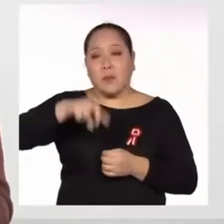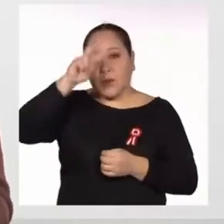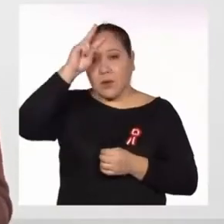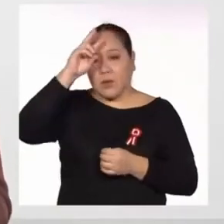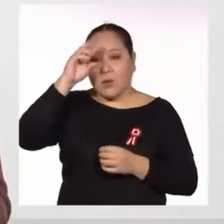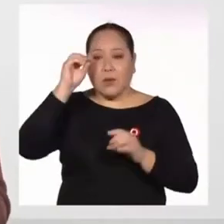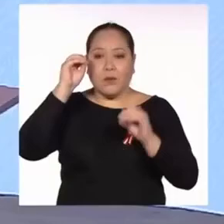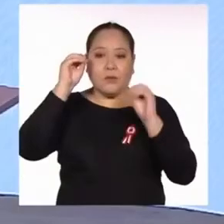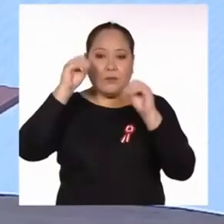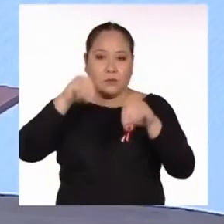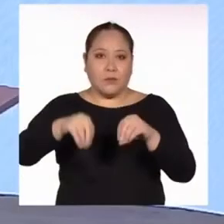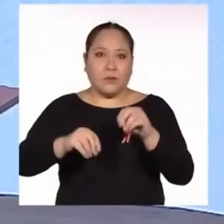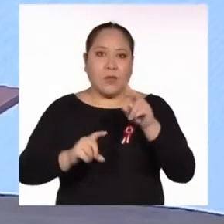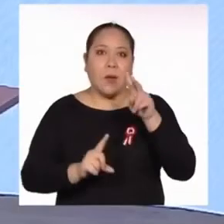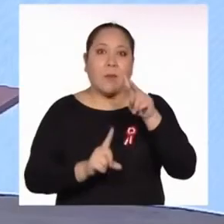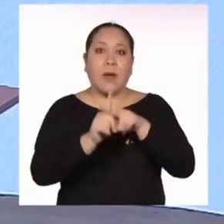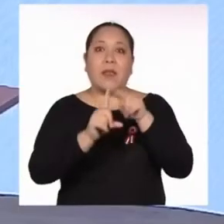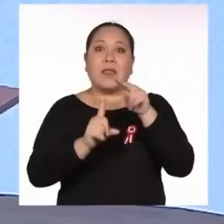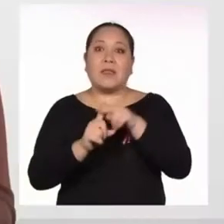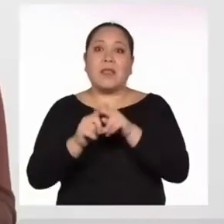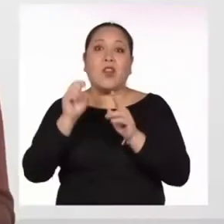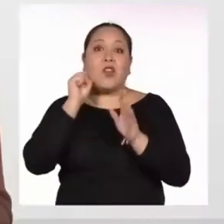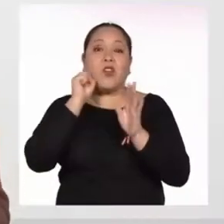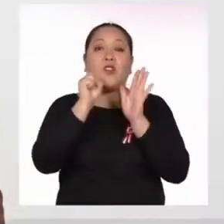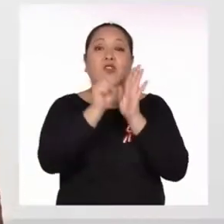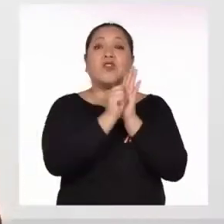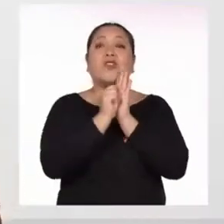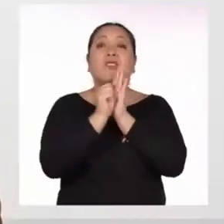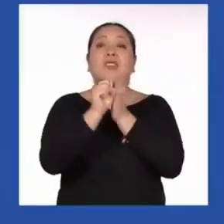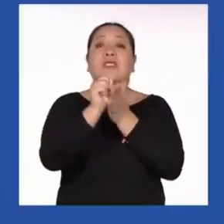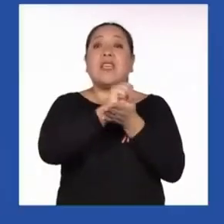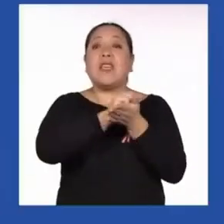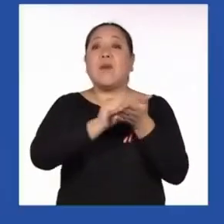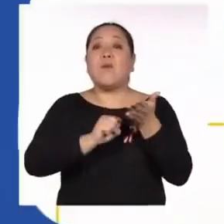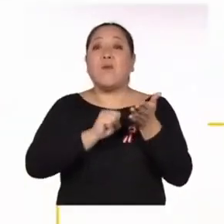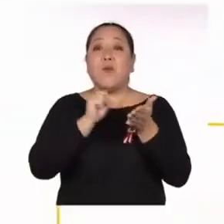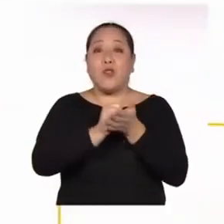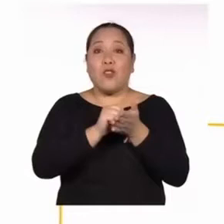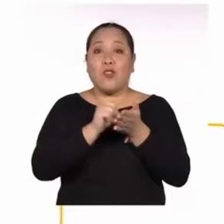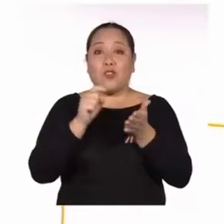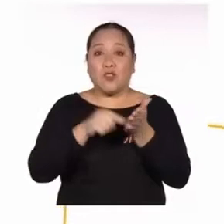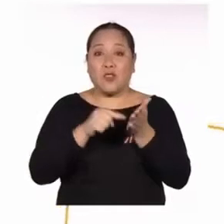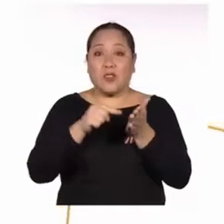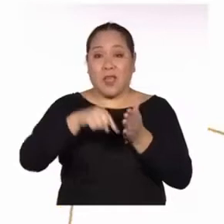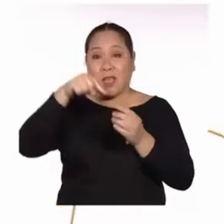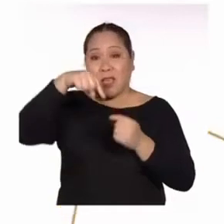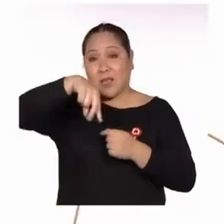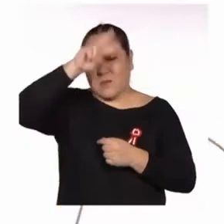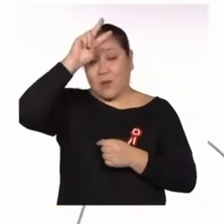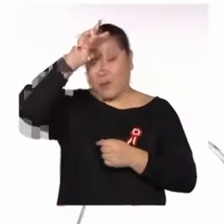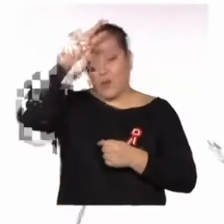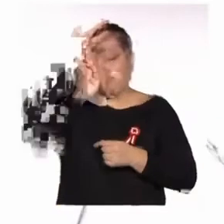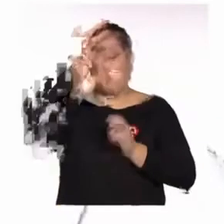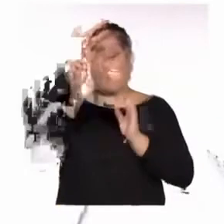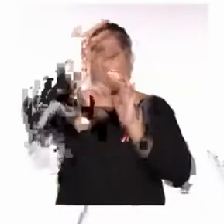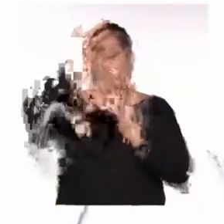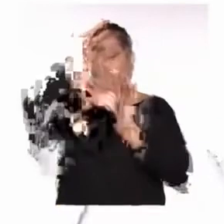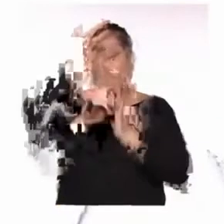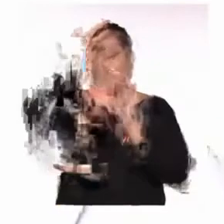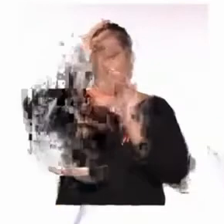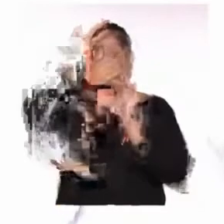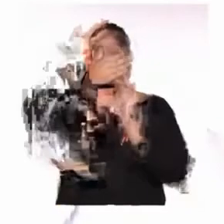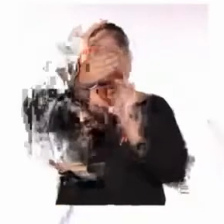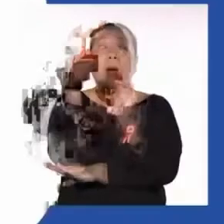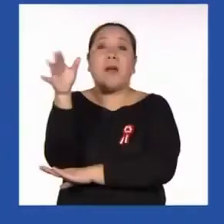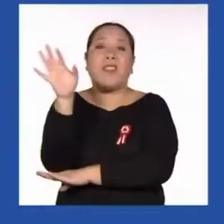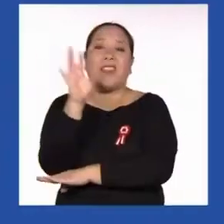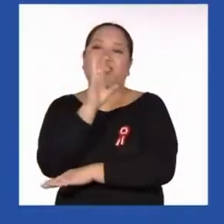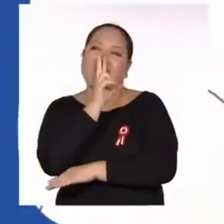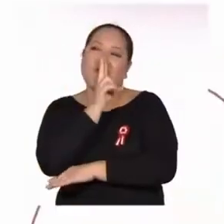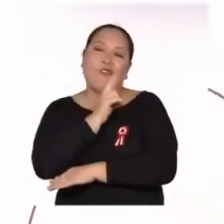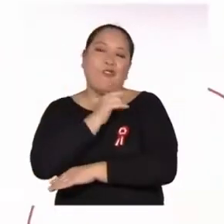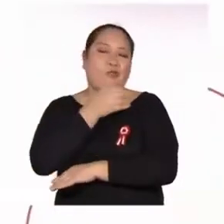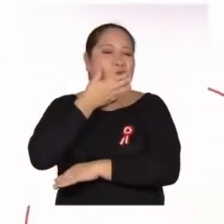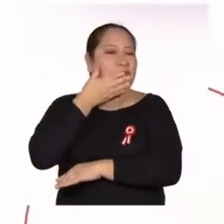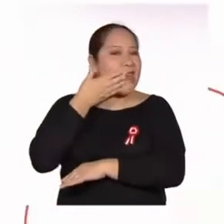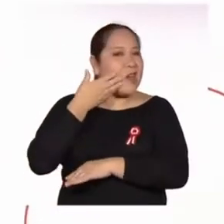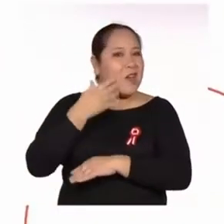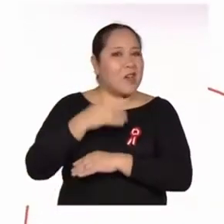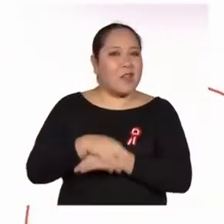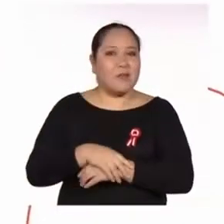símbolos patrios qué les parece si lo repasamos tenemos la bandera la rojiblanca